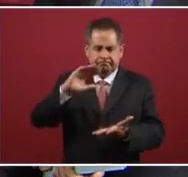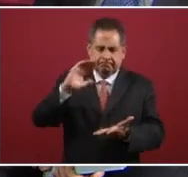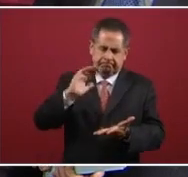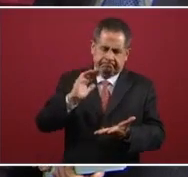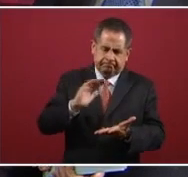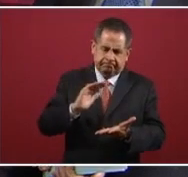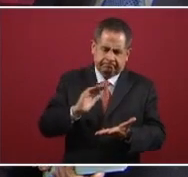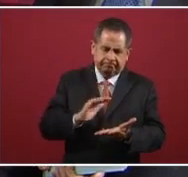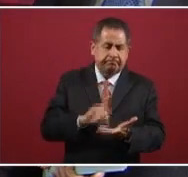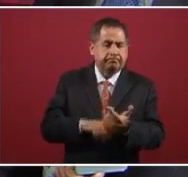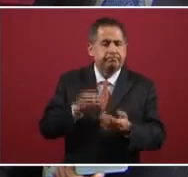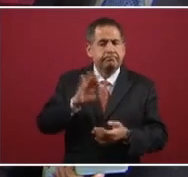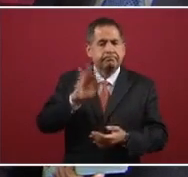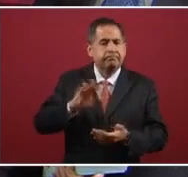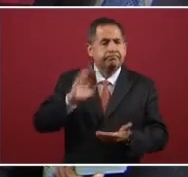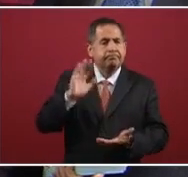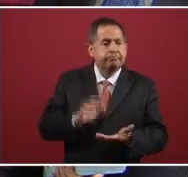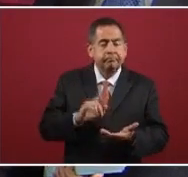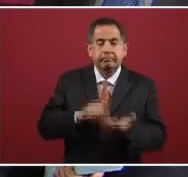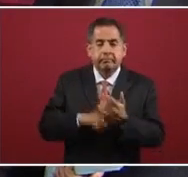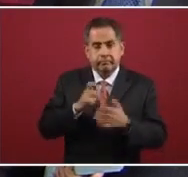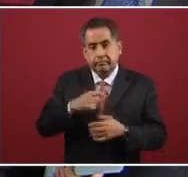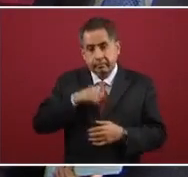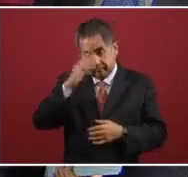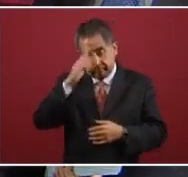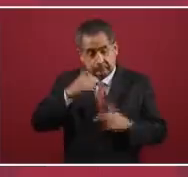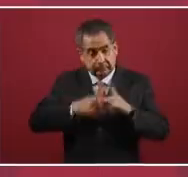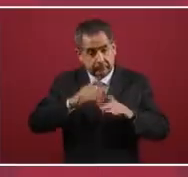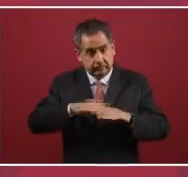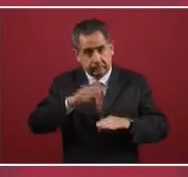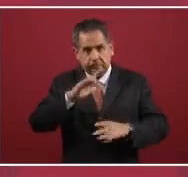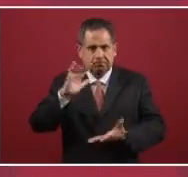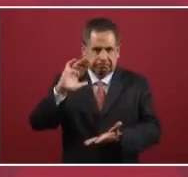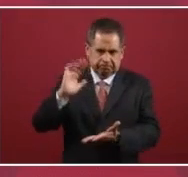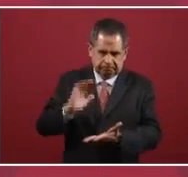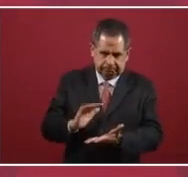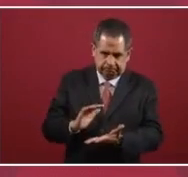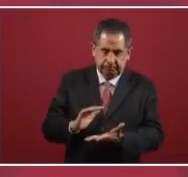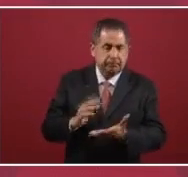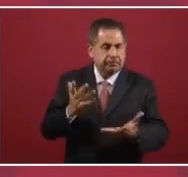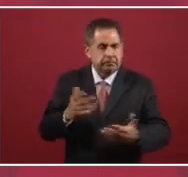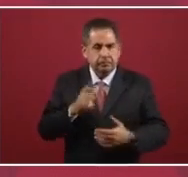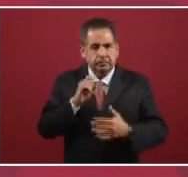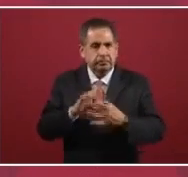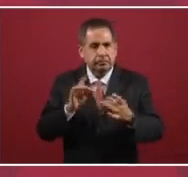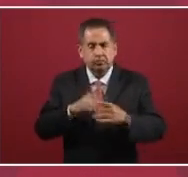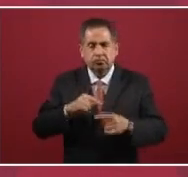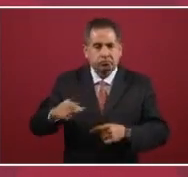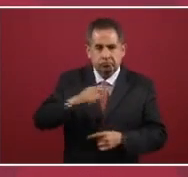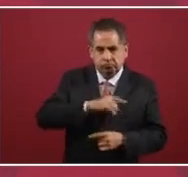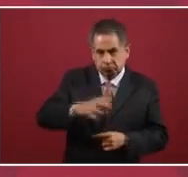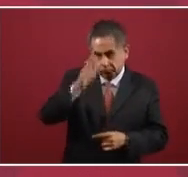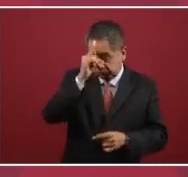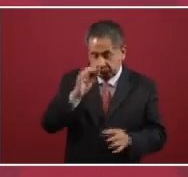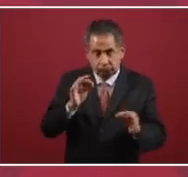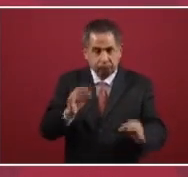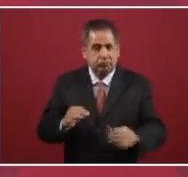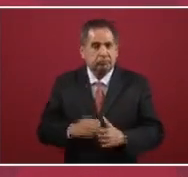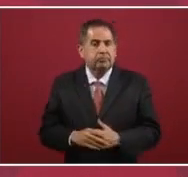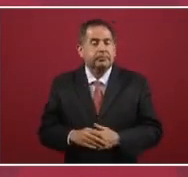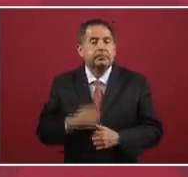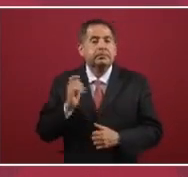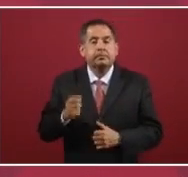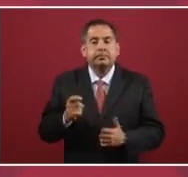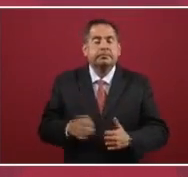tarifas porque consideramos que están altas y se llega a un acuerdo en donde